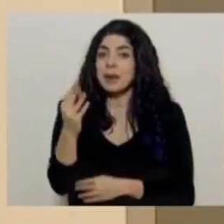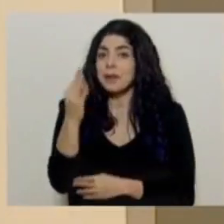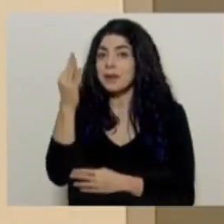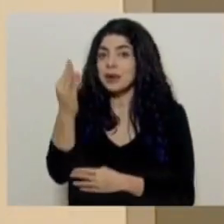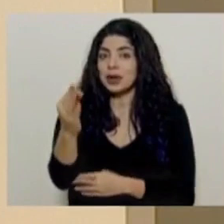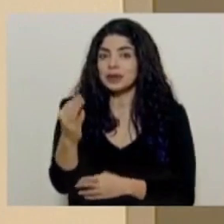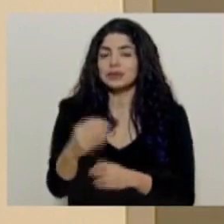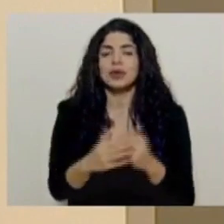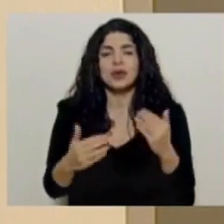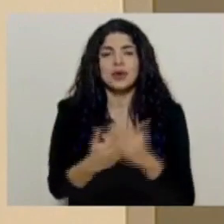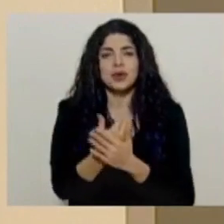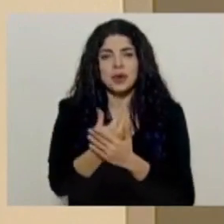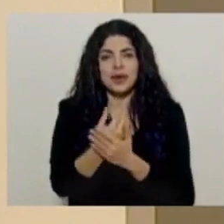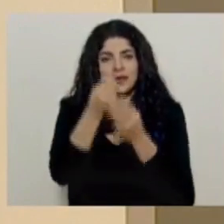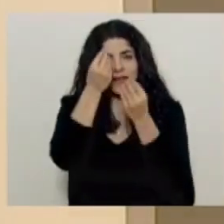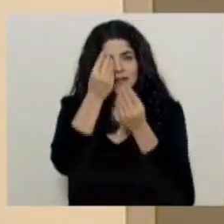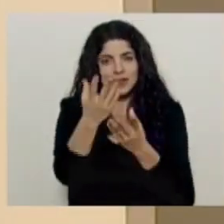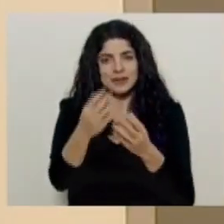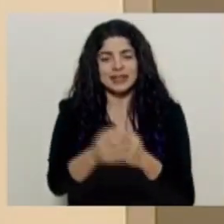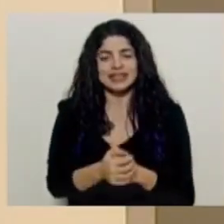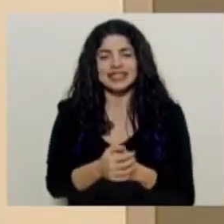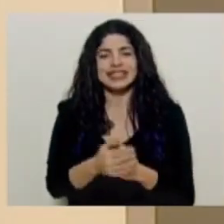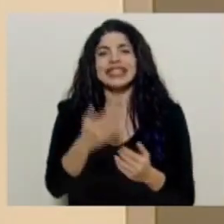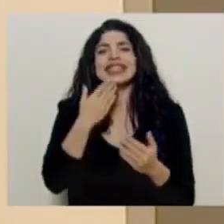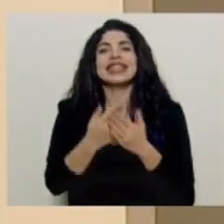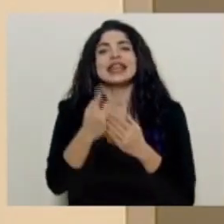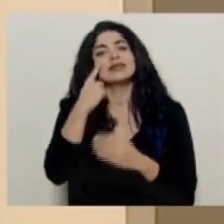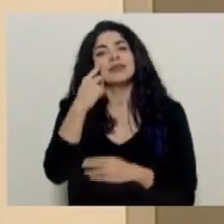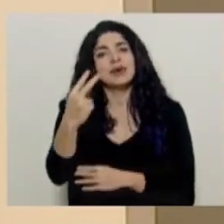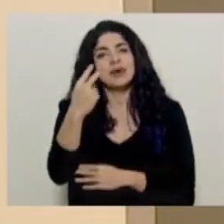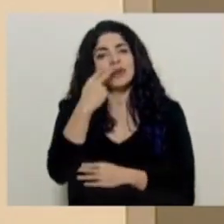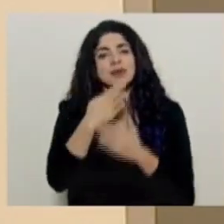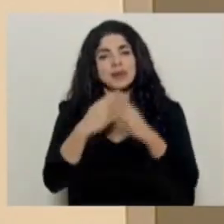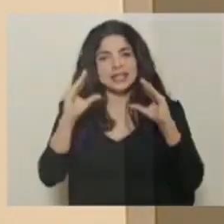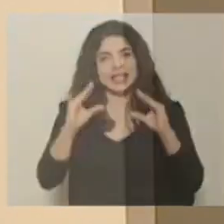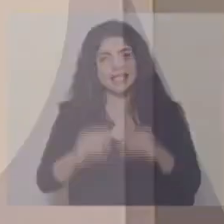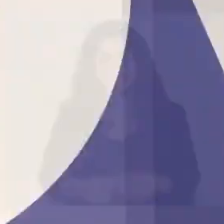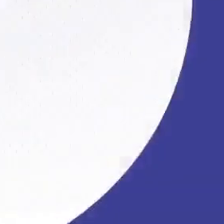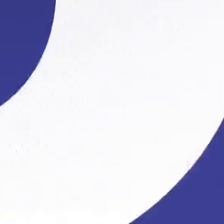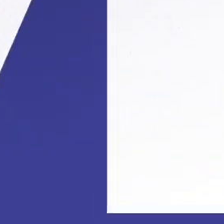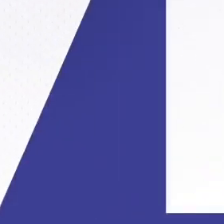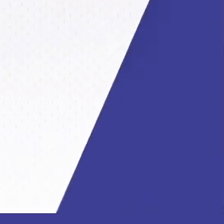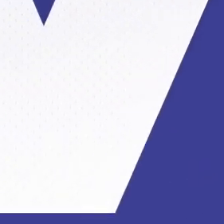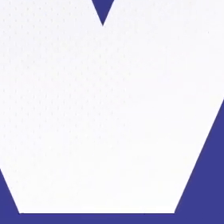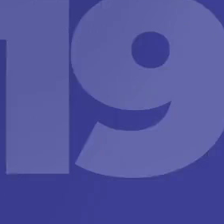próximamente con un nuevo reporte. Gracias por sintonizarnos. Muy buenas tardes.